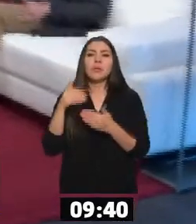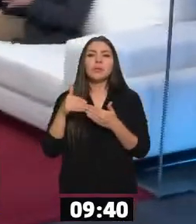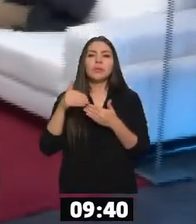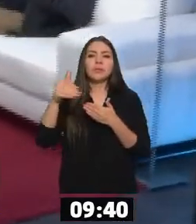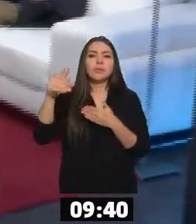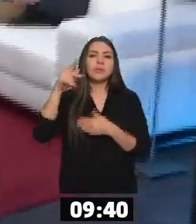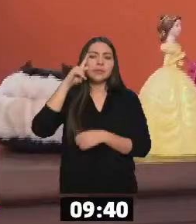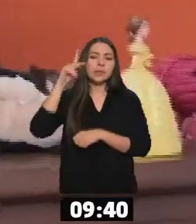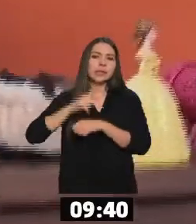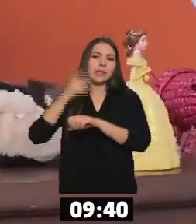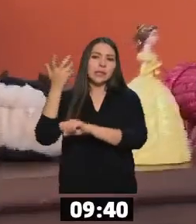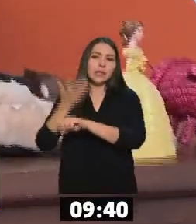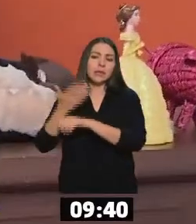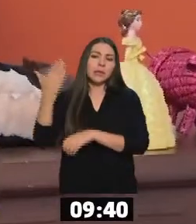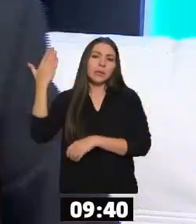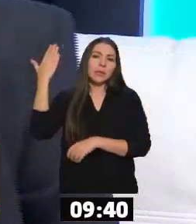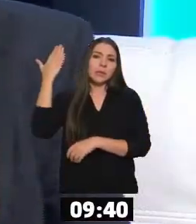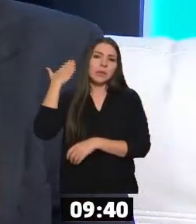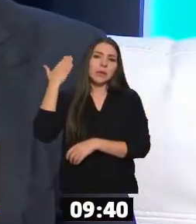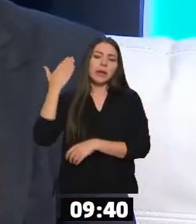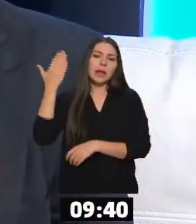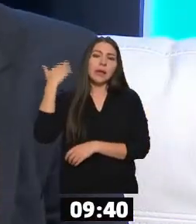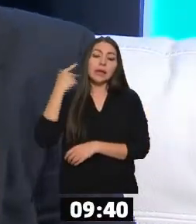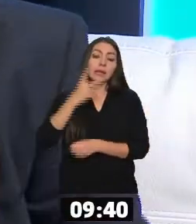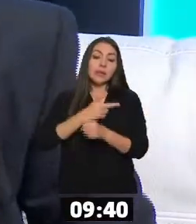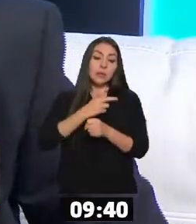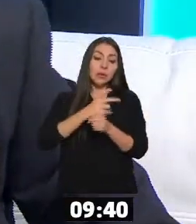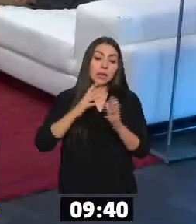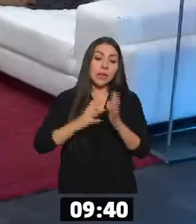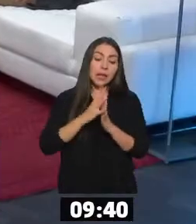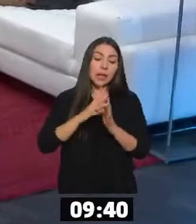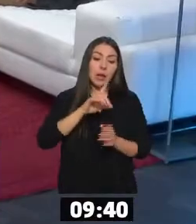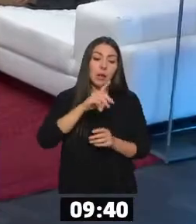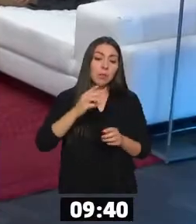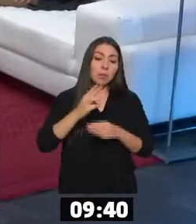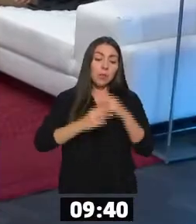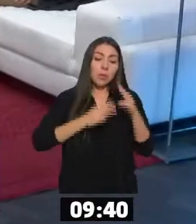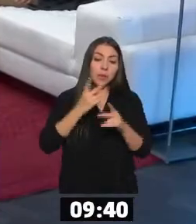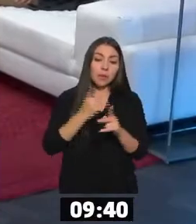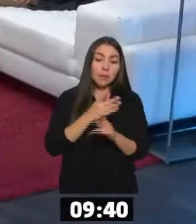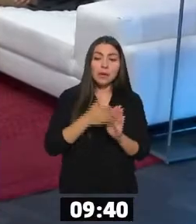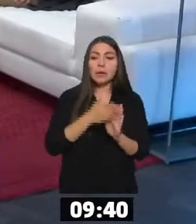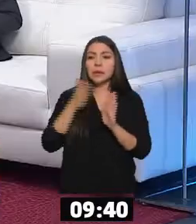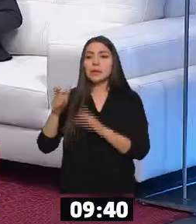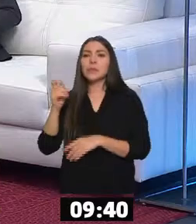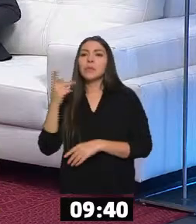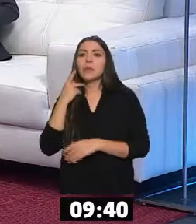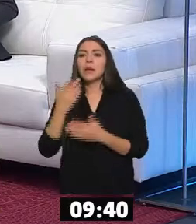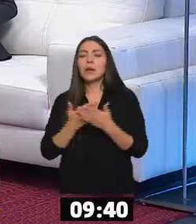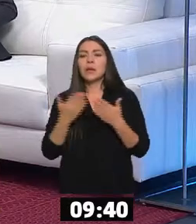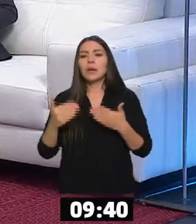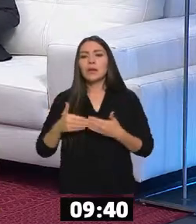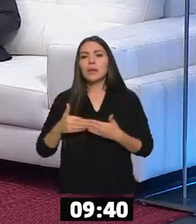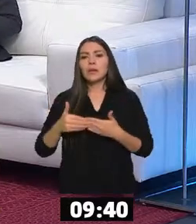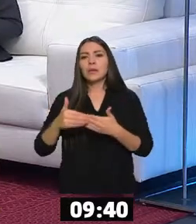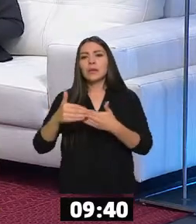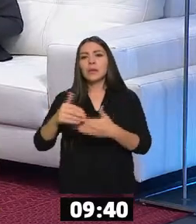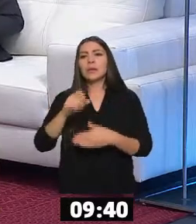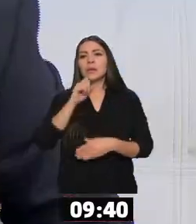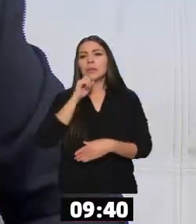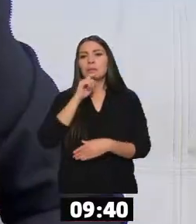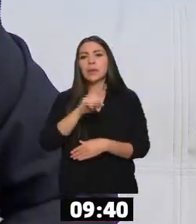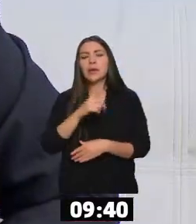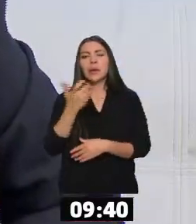Estados Unidos desde la época posterior a la Segunda Guerra Mundial. ¿Qué línea política? La línea de lo que hoy podemos considerar